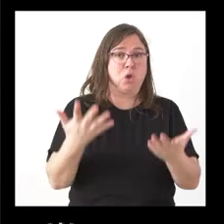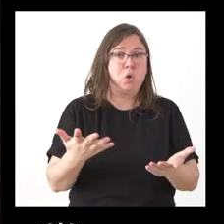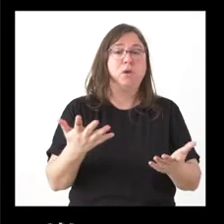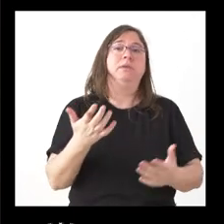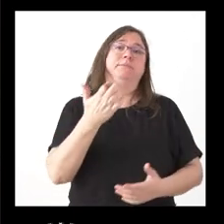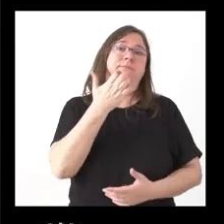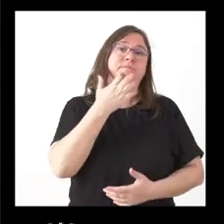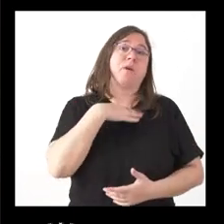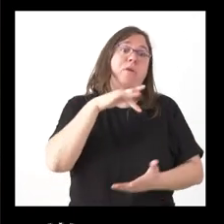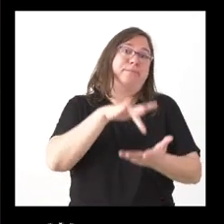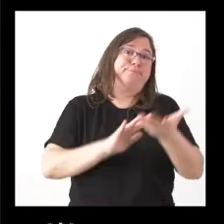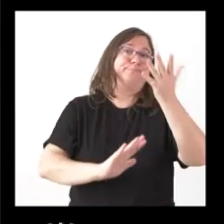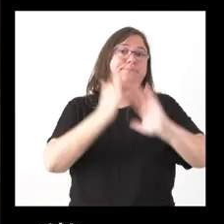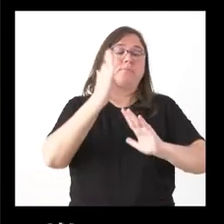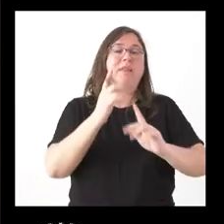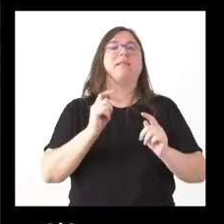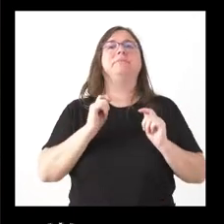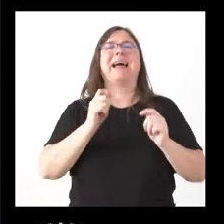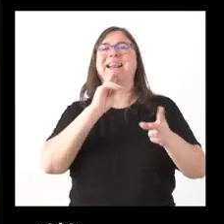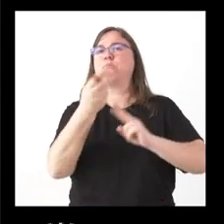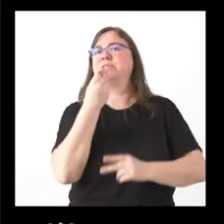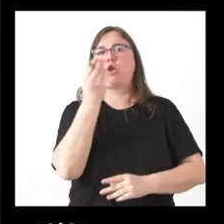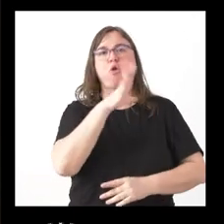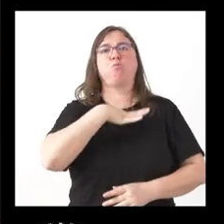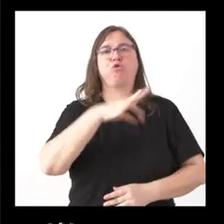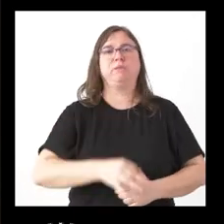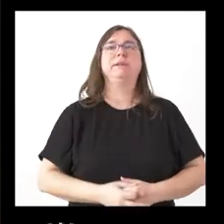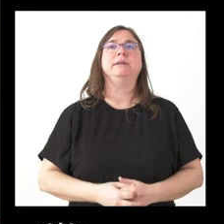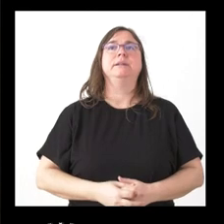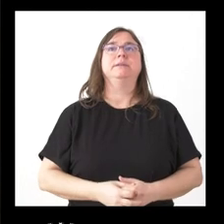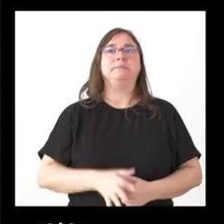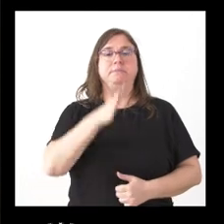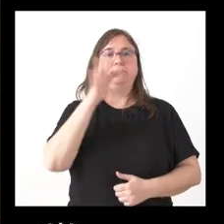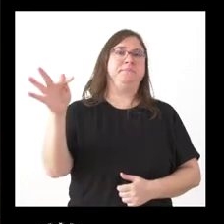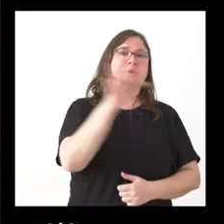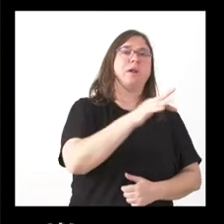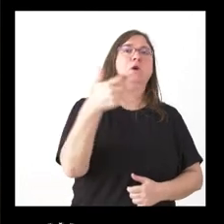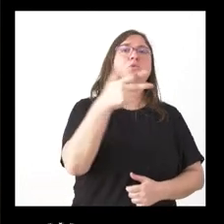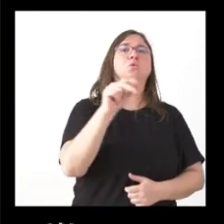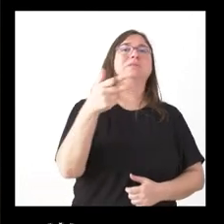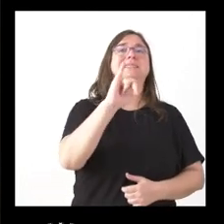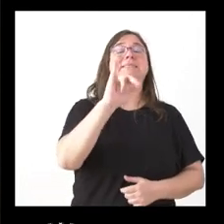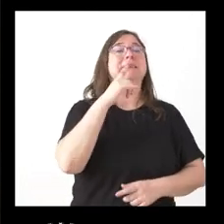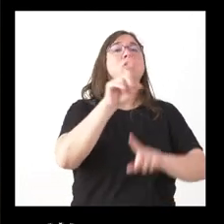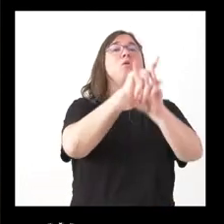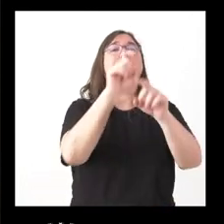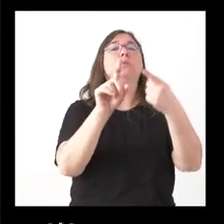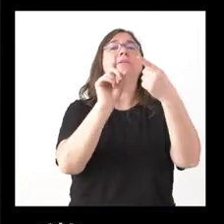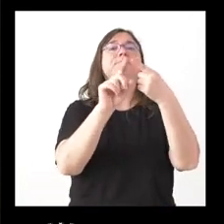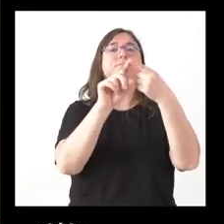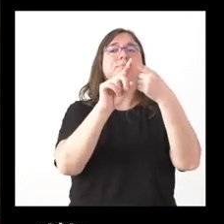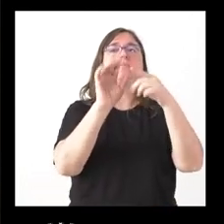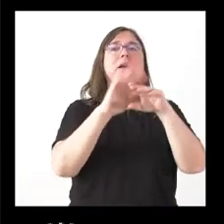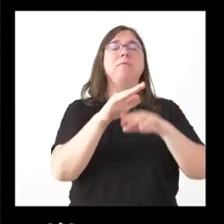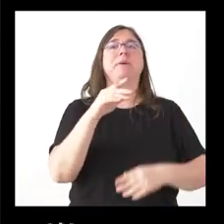producir demos la mejor respuesta posible Ahora sí Chuchi Una última pregunta para el consejero Suárez Quiñones